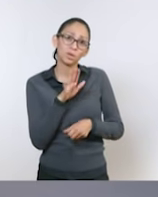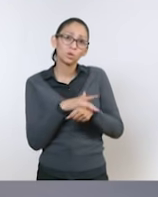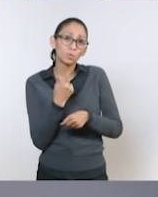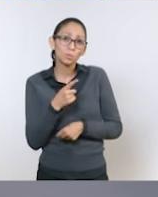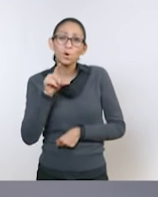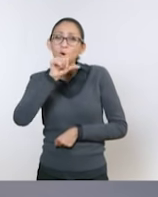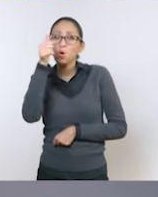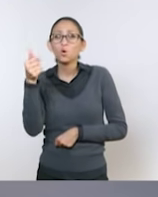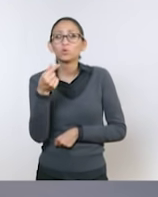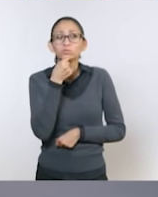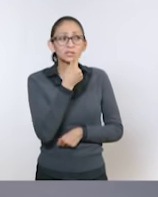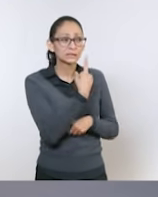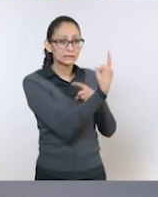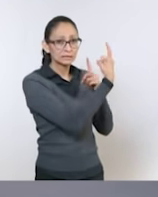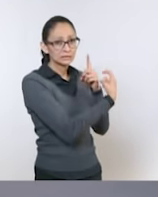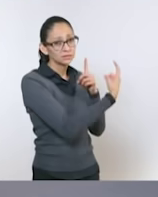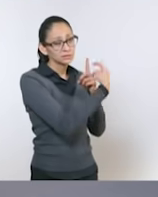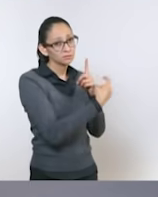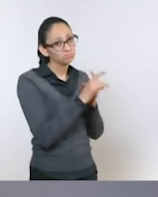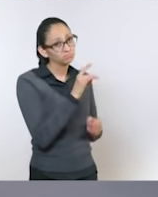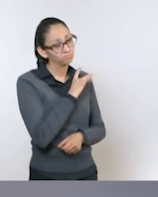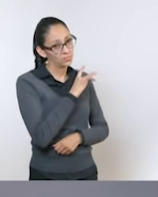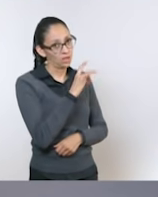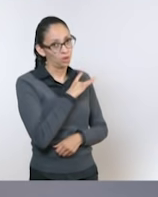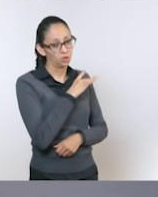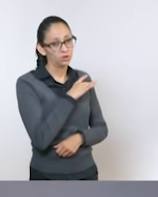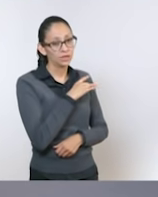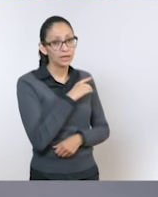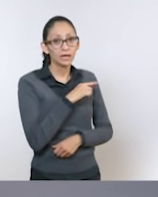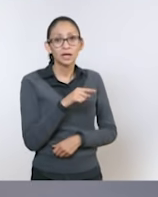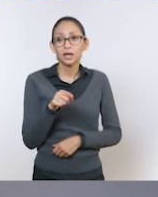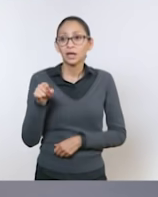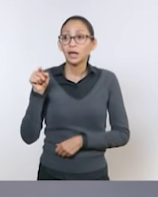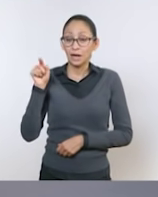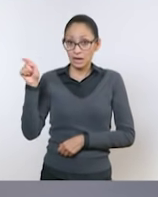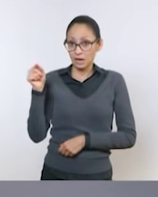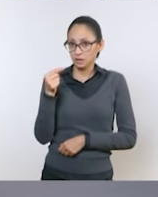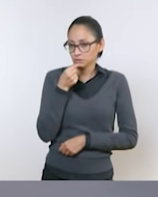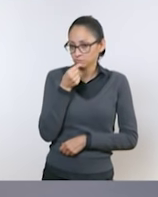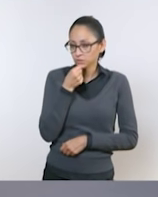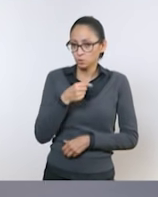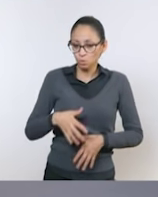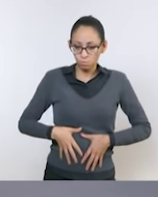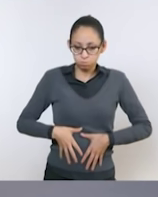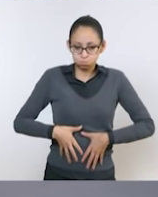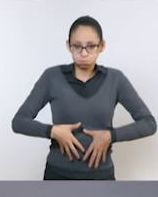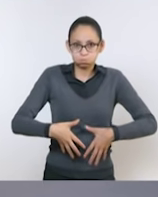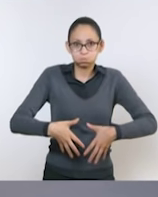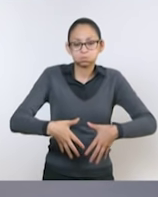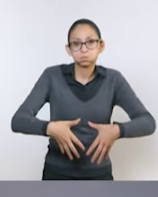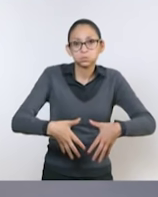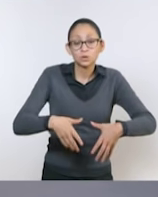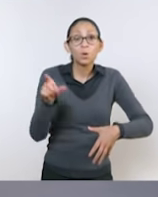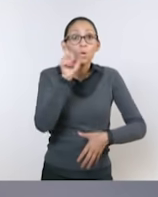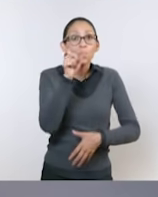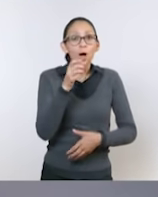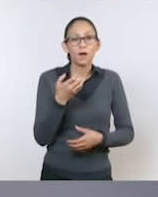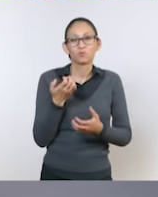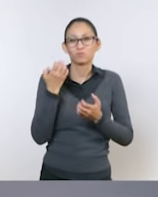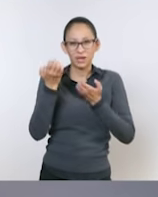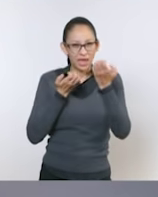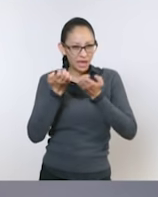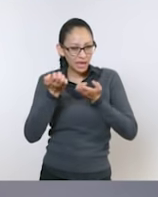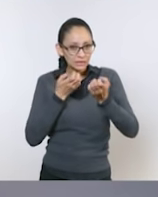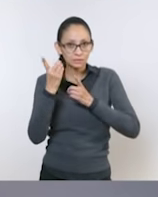miedo de que los otros niños se burlen de él. Le ha crecido mucho el estómago y en clase